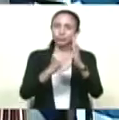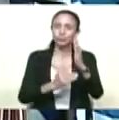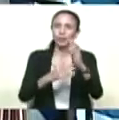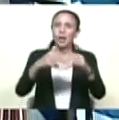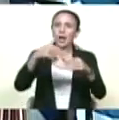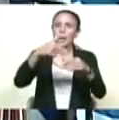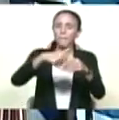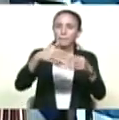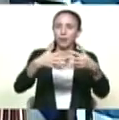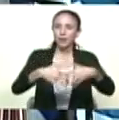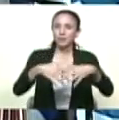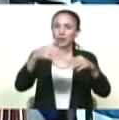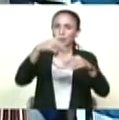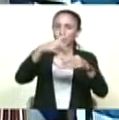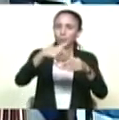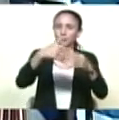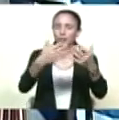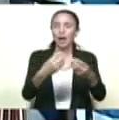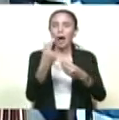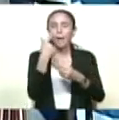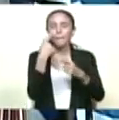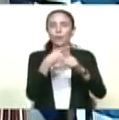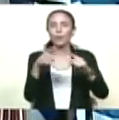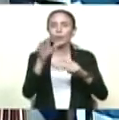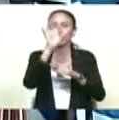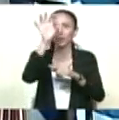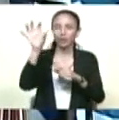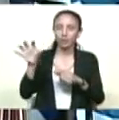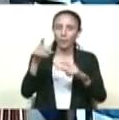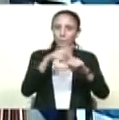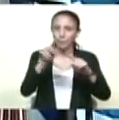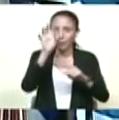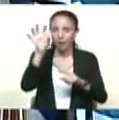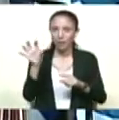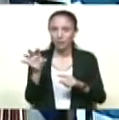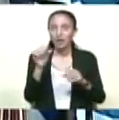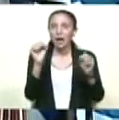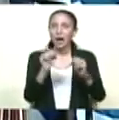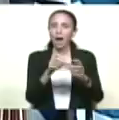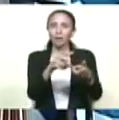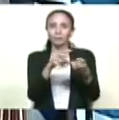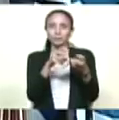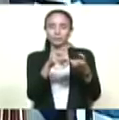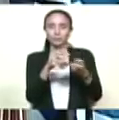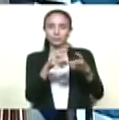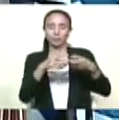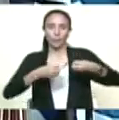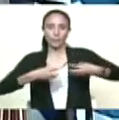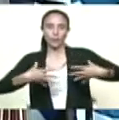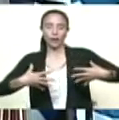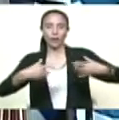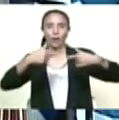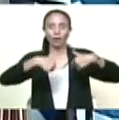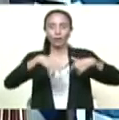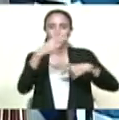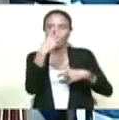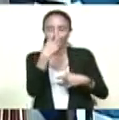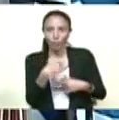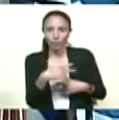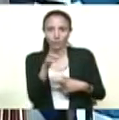extranjeras se beneficiarán un caso de antimateria un caso de vergüenza